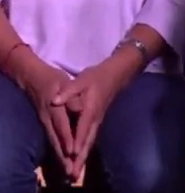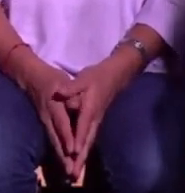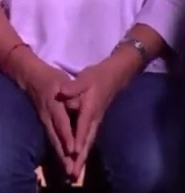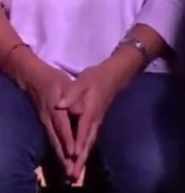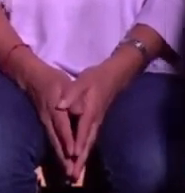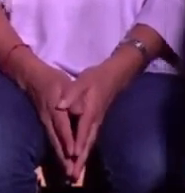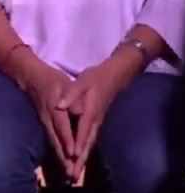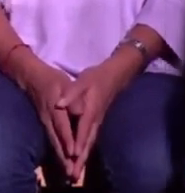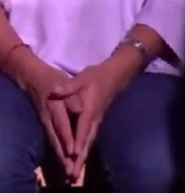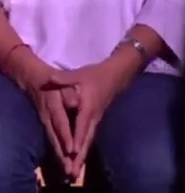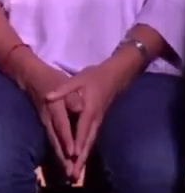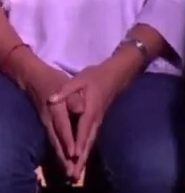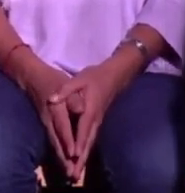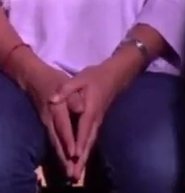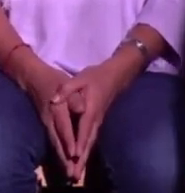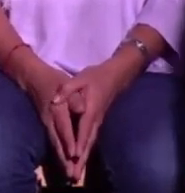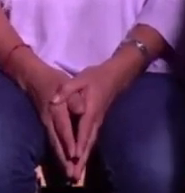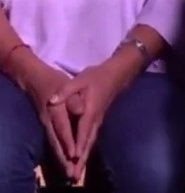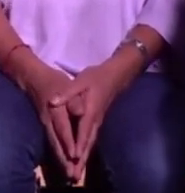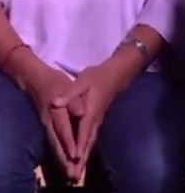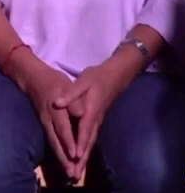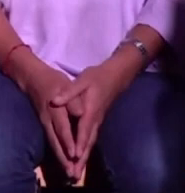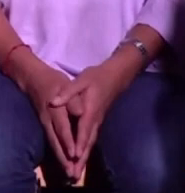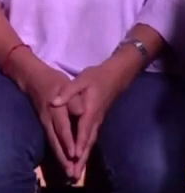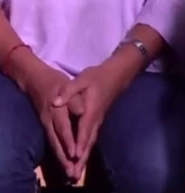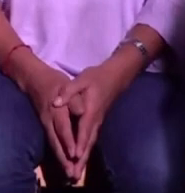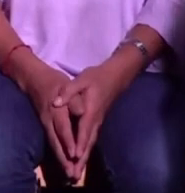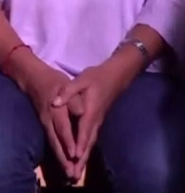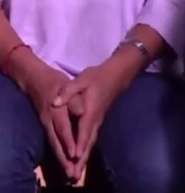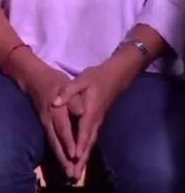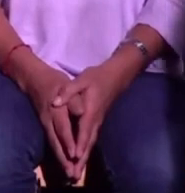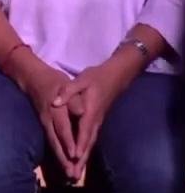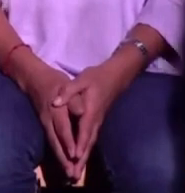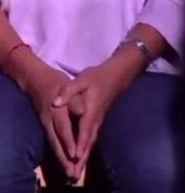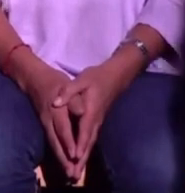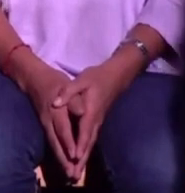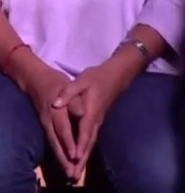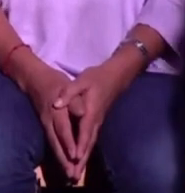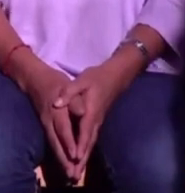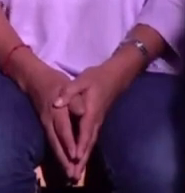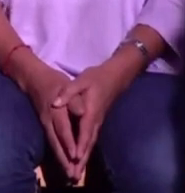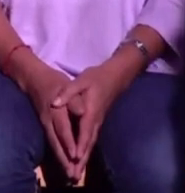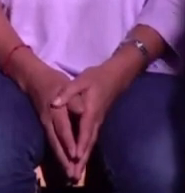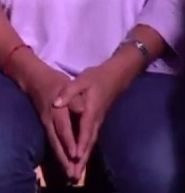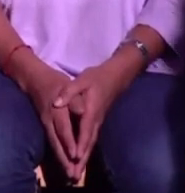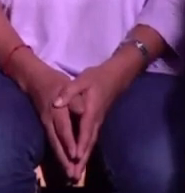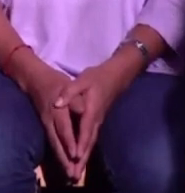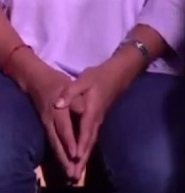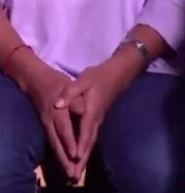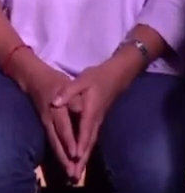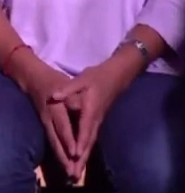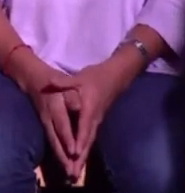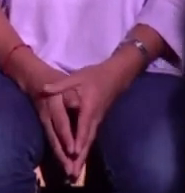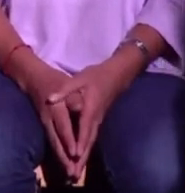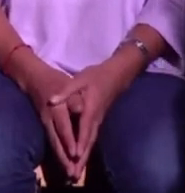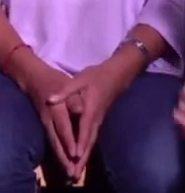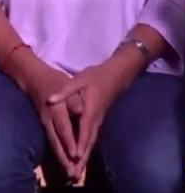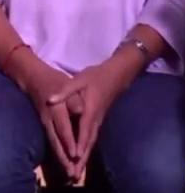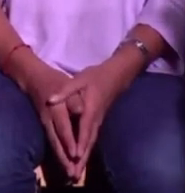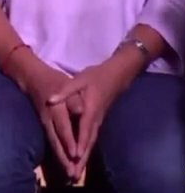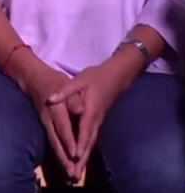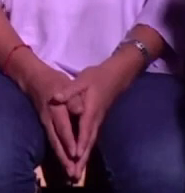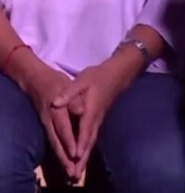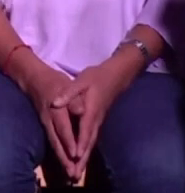atado y bien atado después de la transición 10 años de un esfuerzo titánico absolutamente titánico para